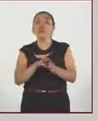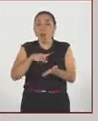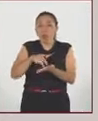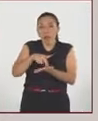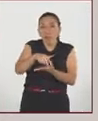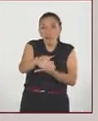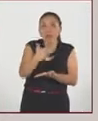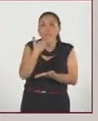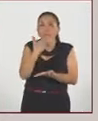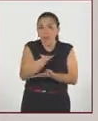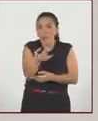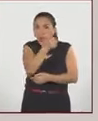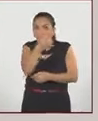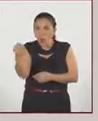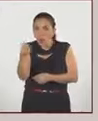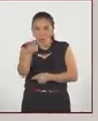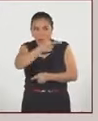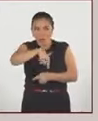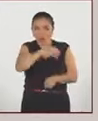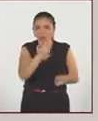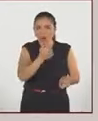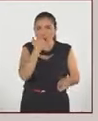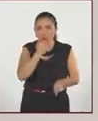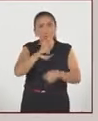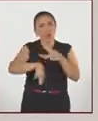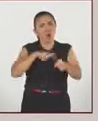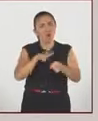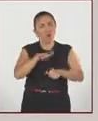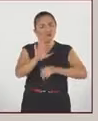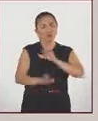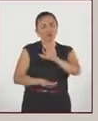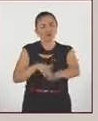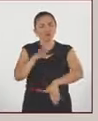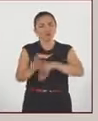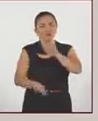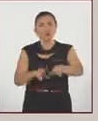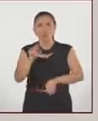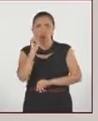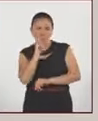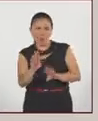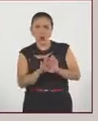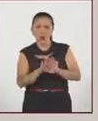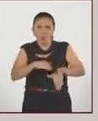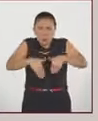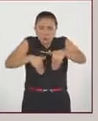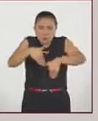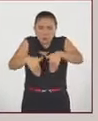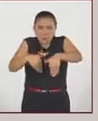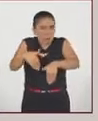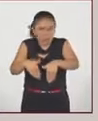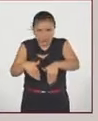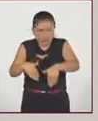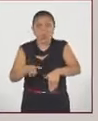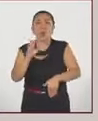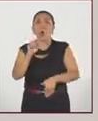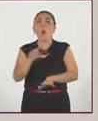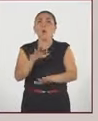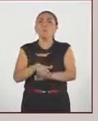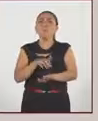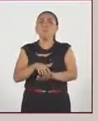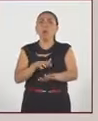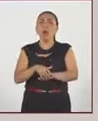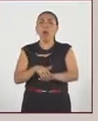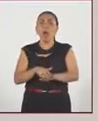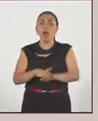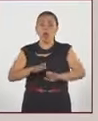forma de caminar de los alumnos sea normal, ¿no? Que no haya una marcha en puntas, que no vayan con los pies